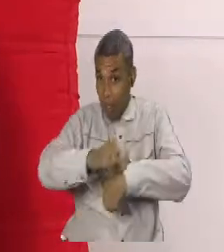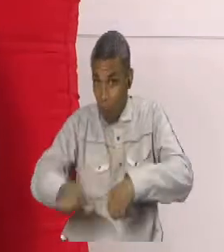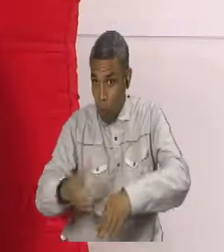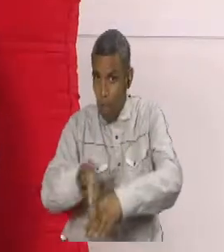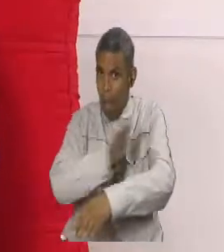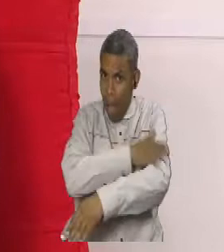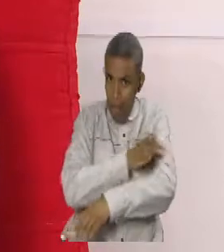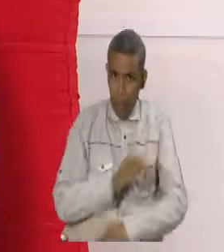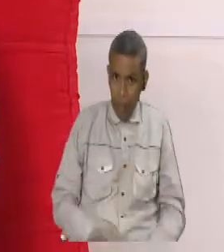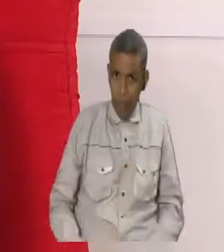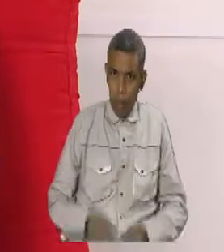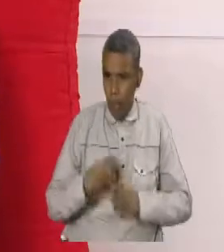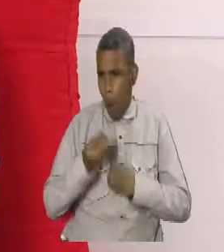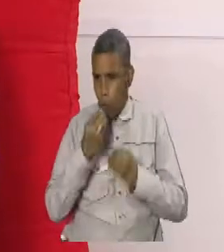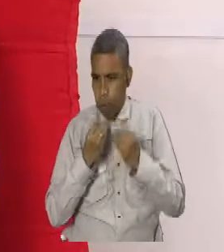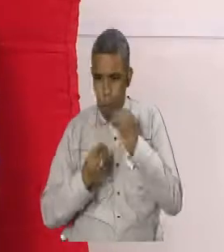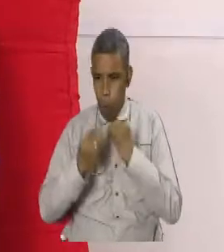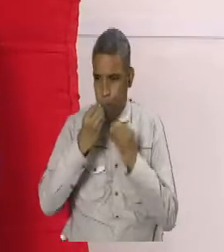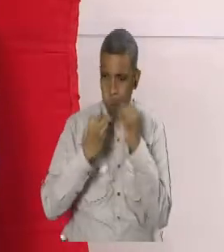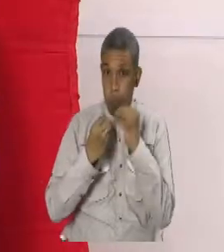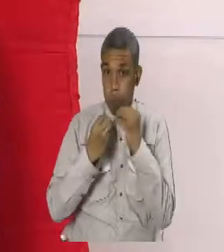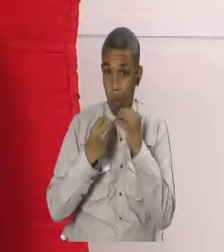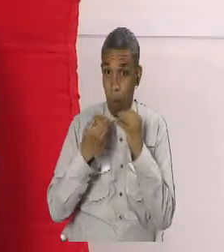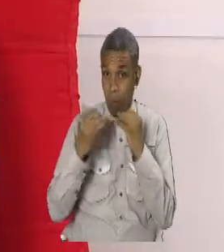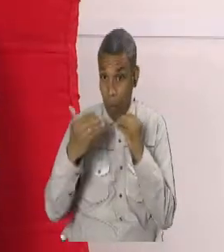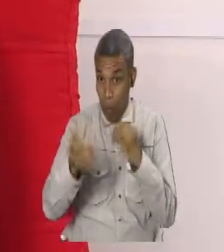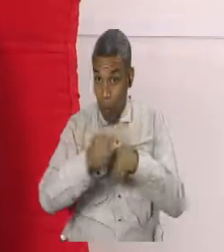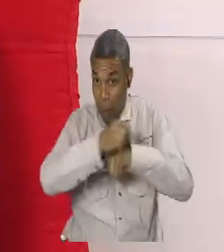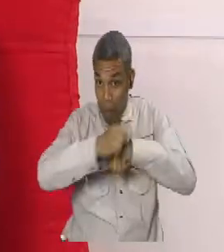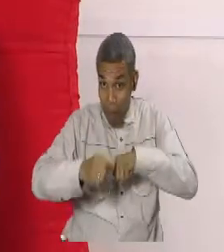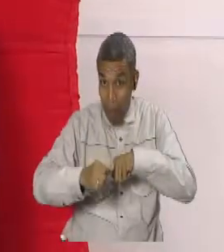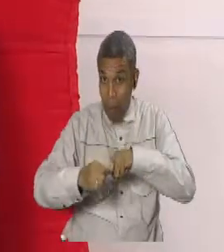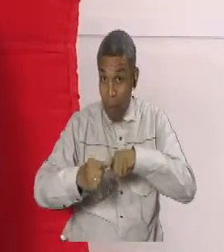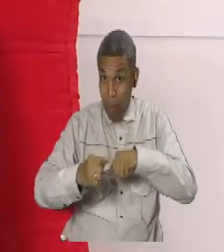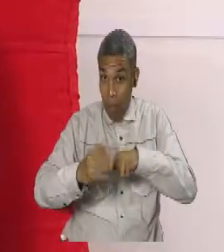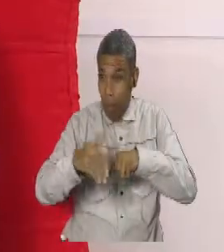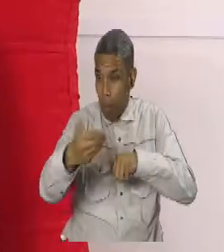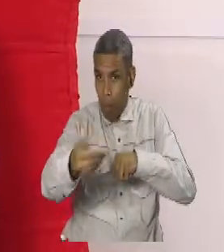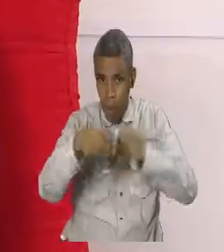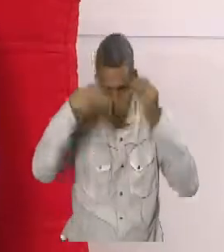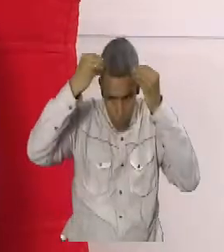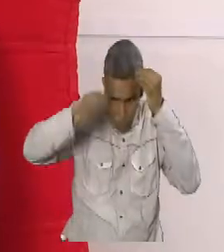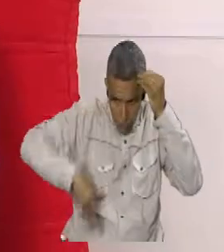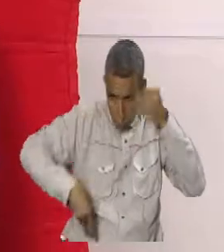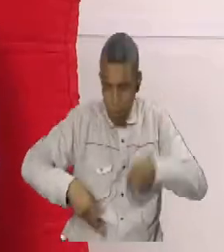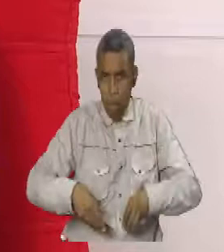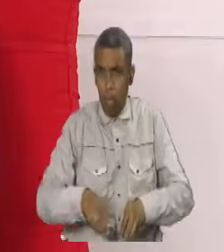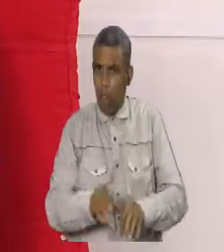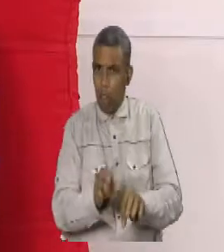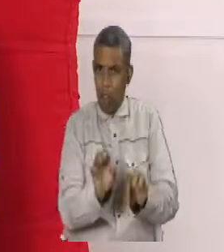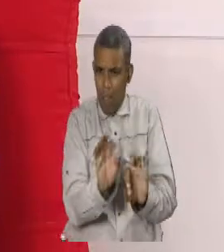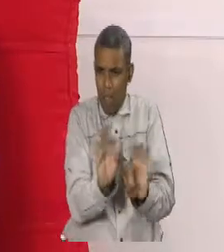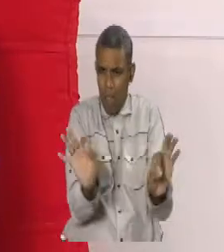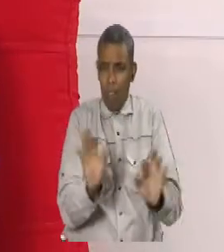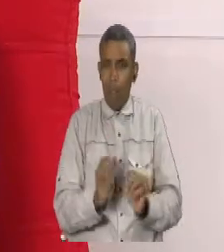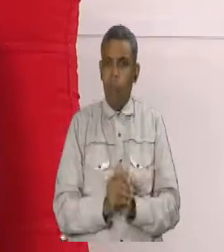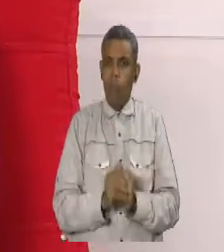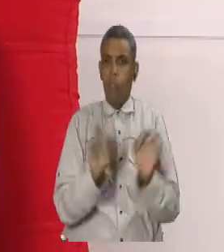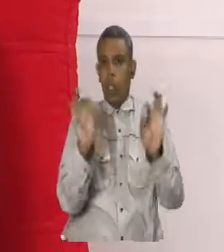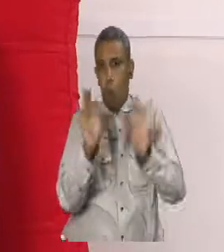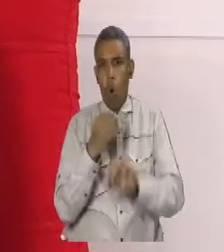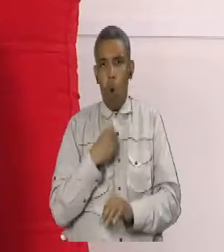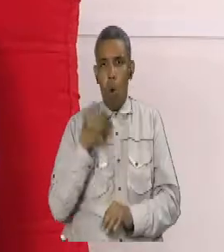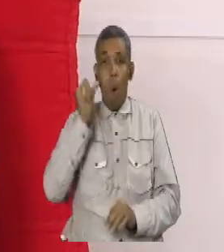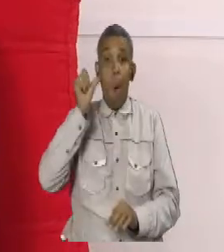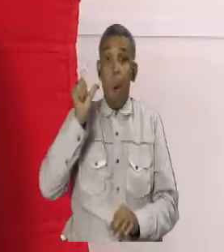un 50% la caída y tú no vas a sufrir ese pánico que tienes al estar lactando o al estar en esos primeros meses en los cuales todo